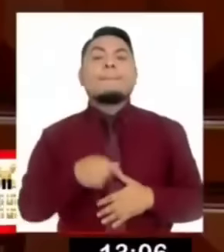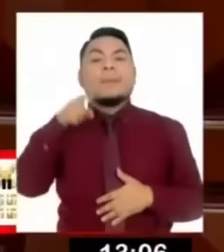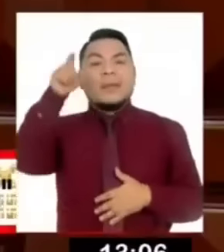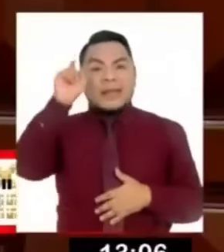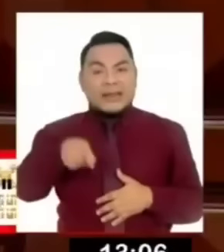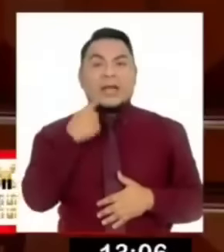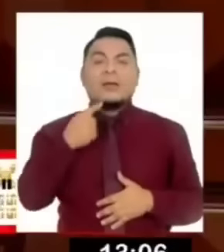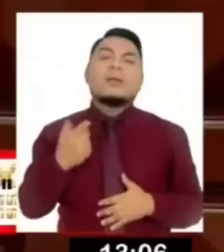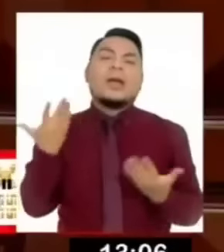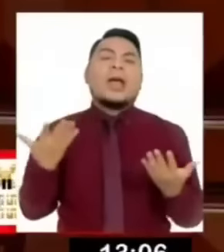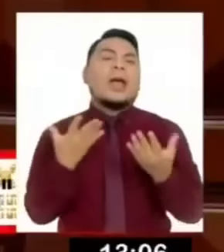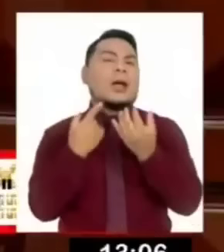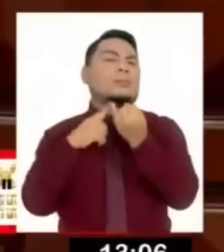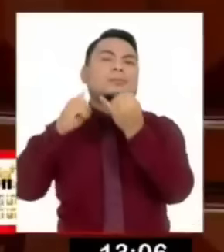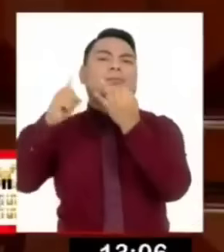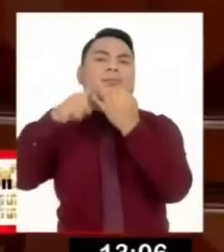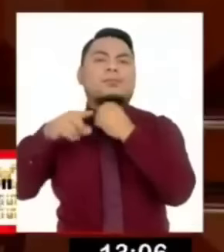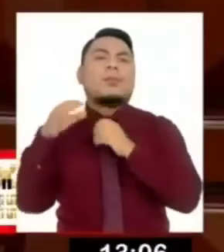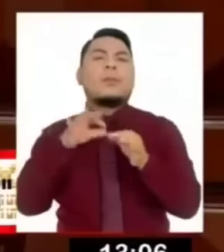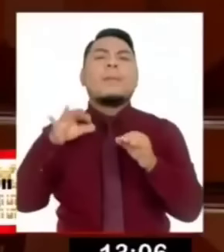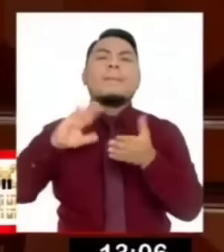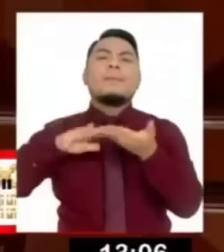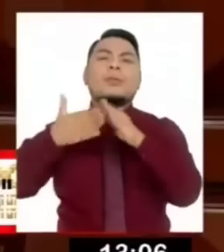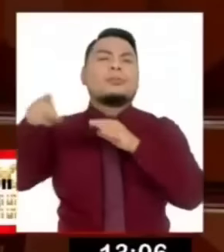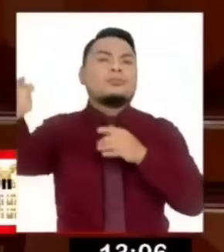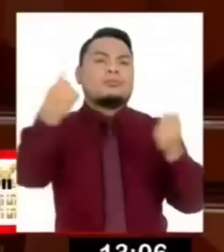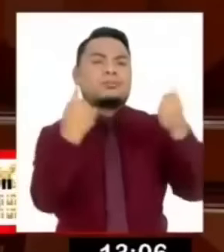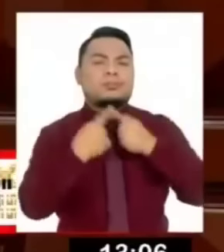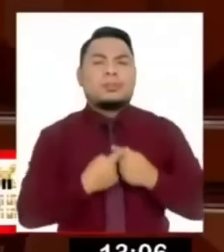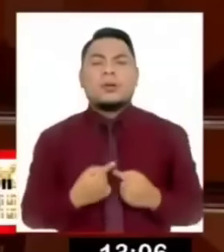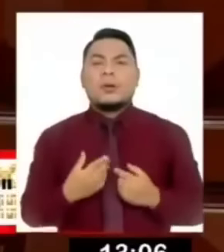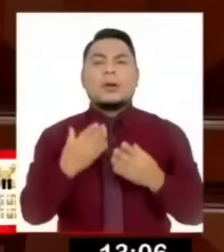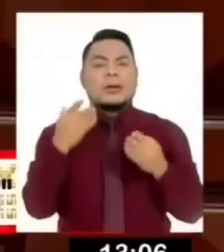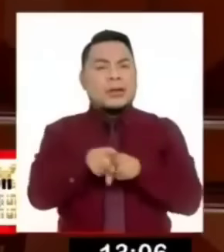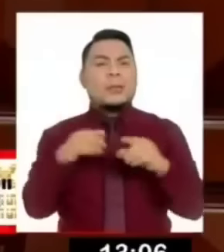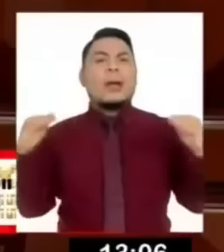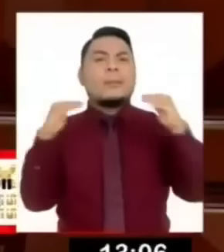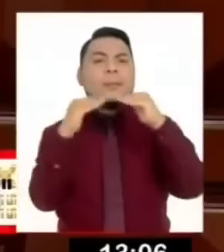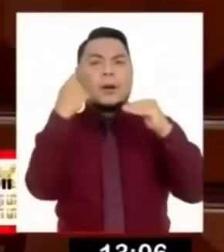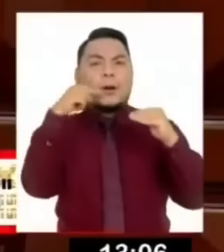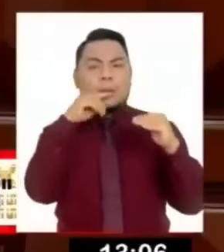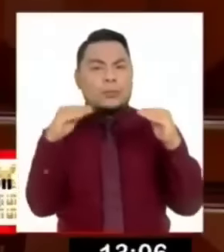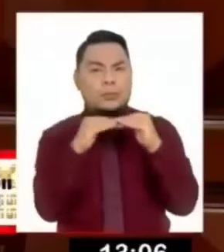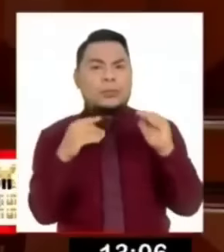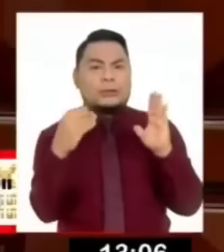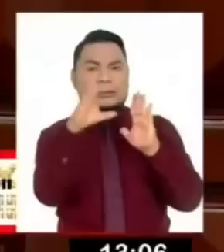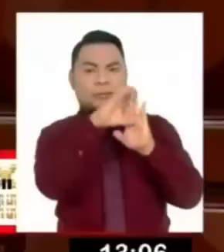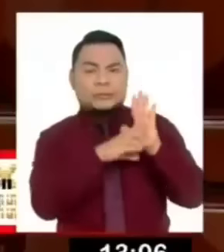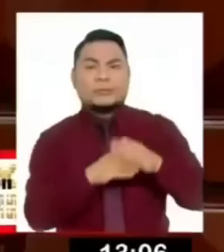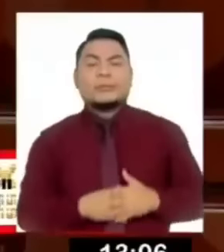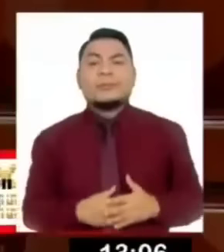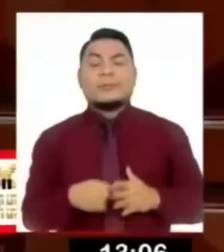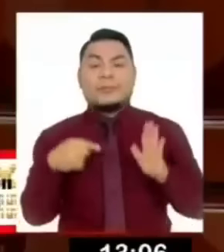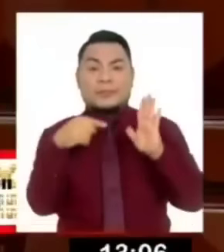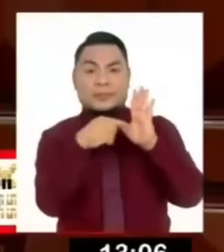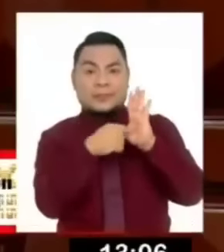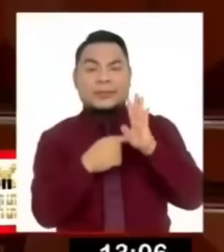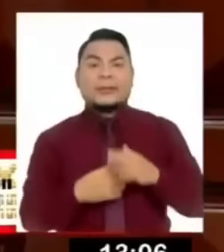debe ser plurinacional, popular y con paridad de género. Su